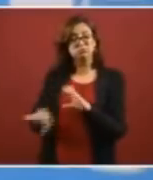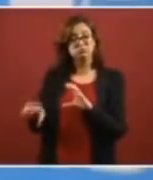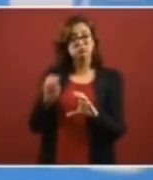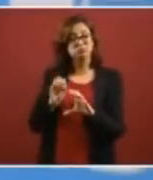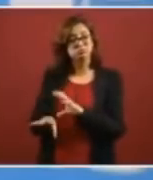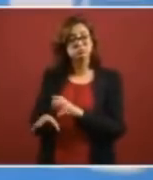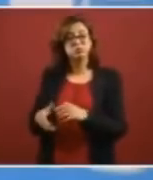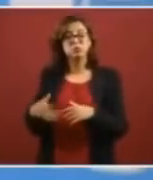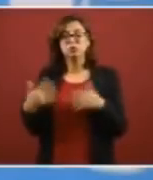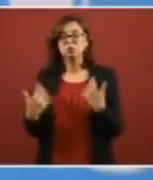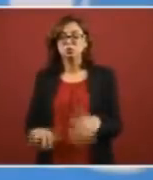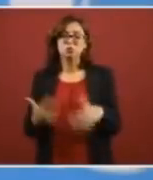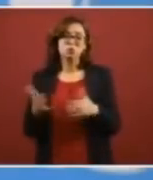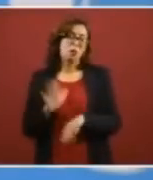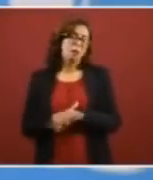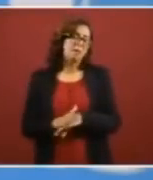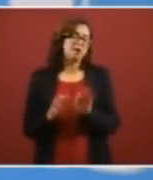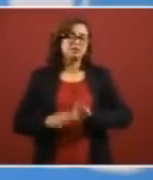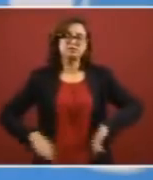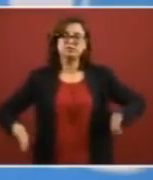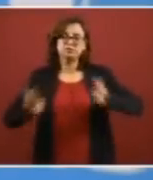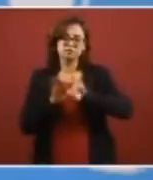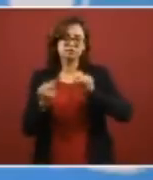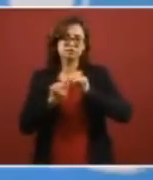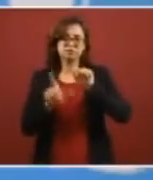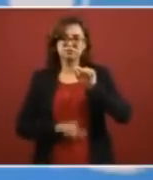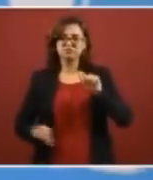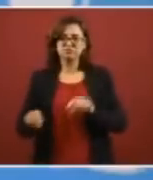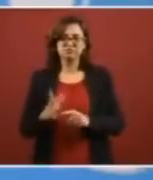Es la fuente de ingresos más importante del país.